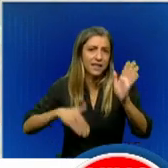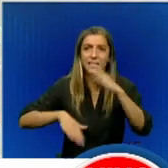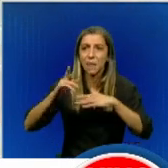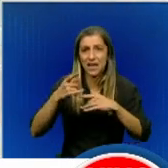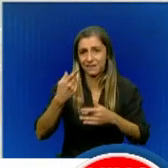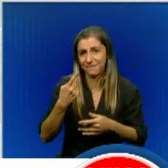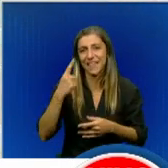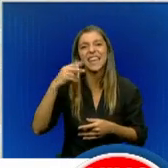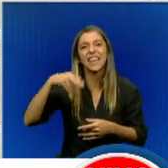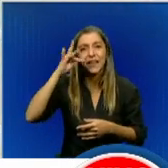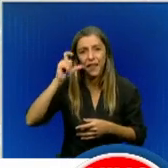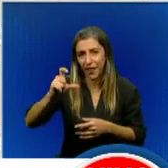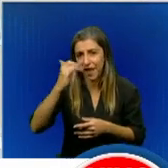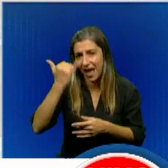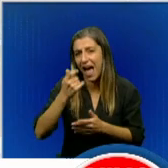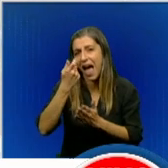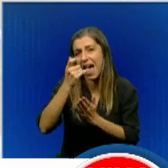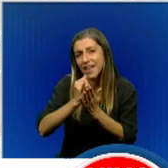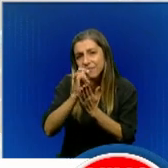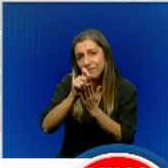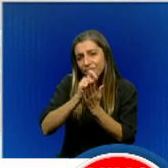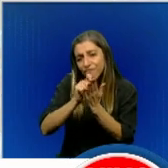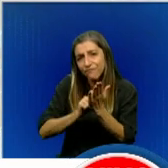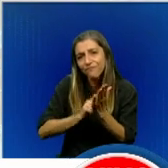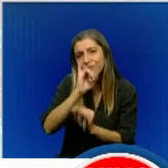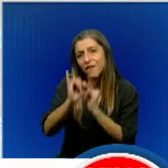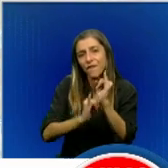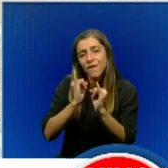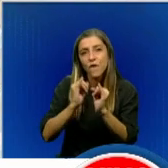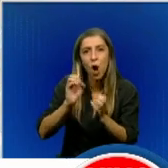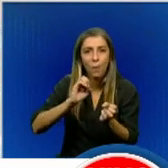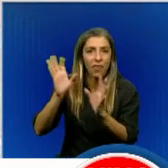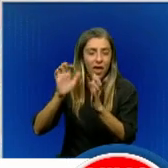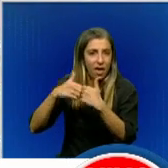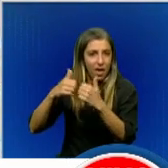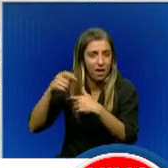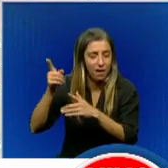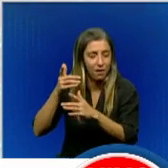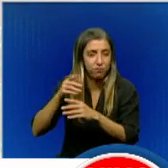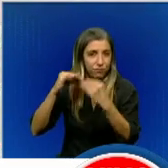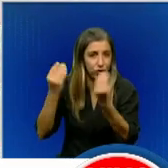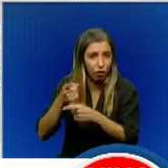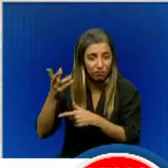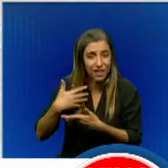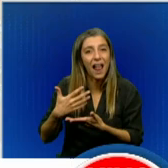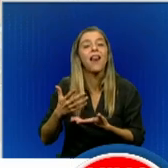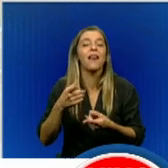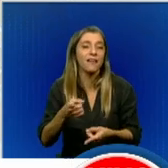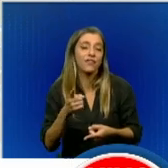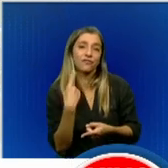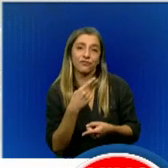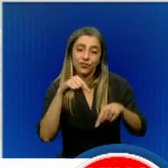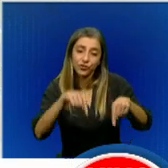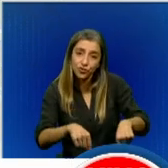y en aquellos años señor presidente de nuestras pymes a las que hoy estamos tratando con justicia en el